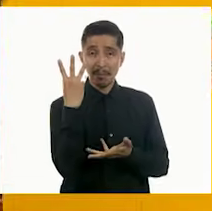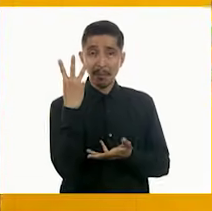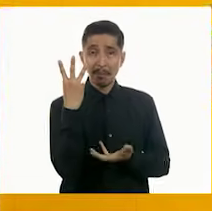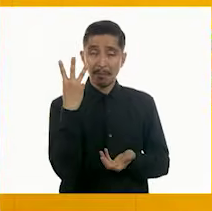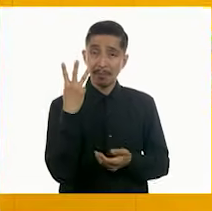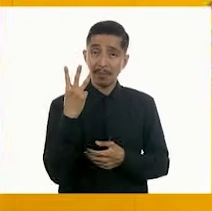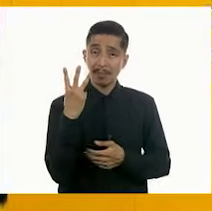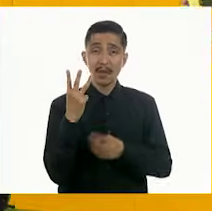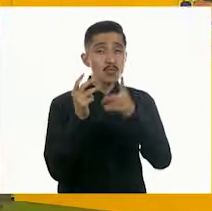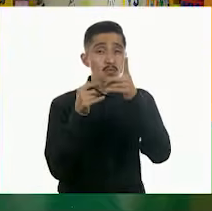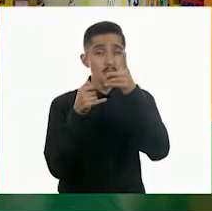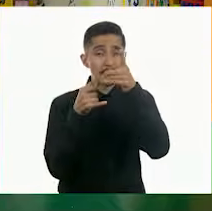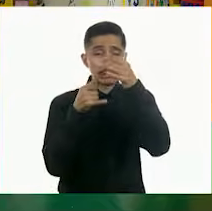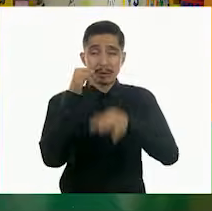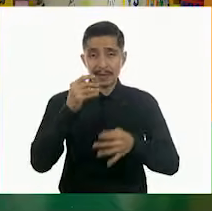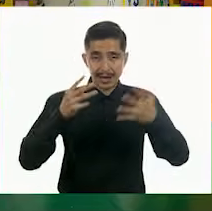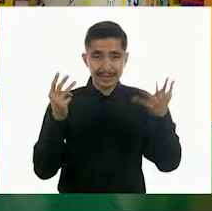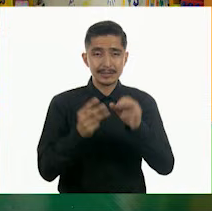Tres y hacemos la última.